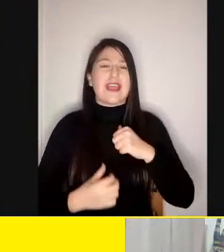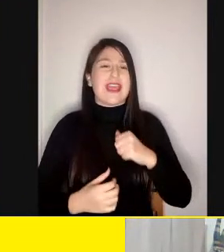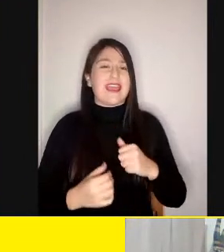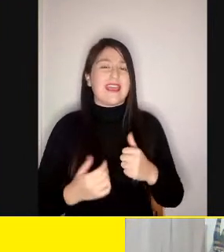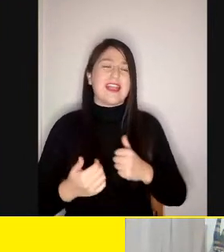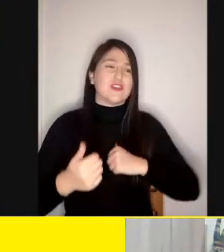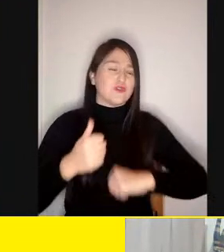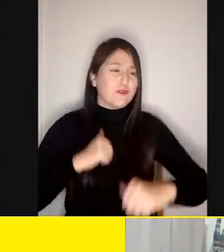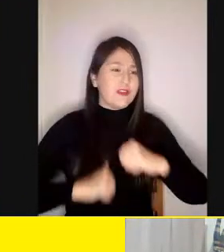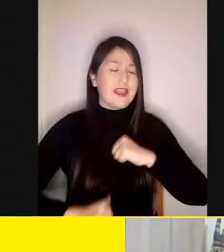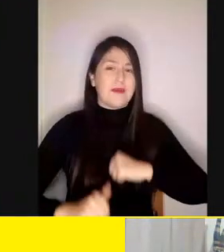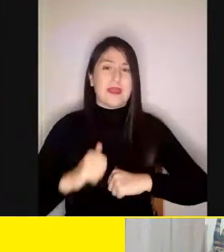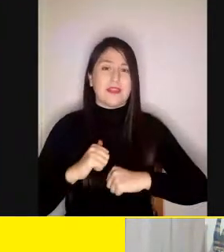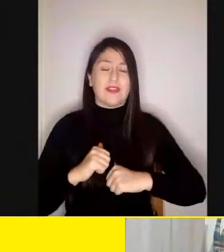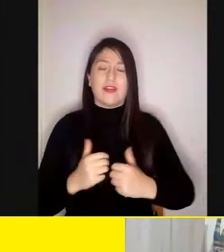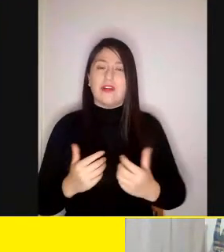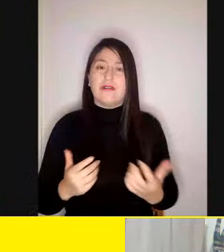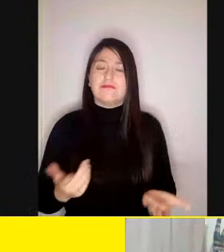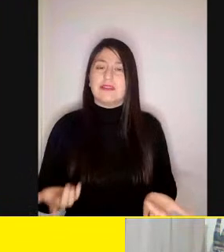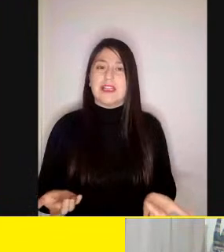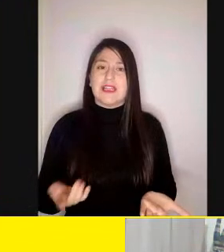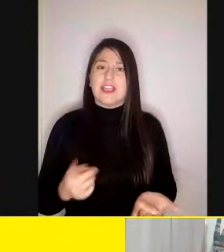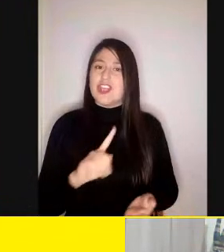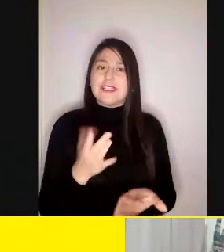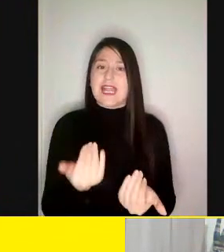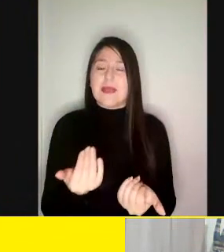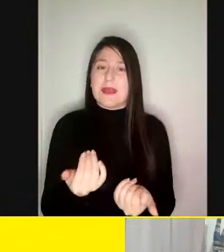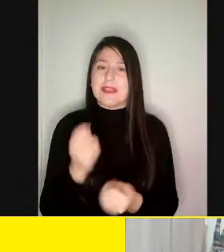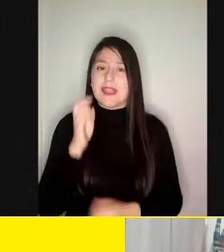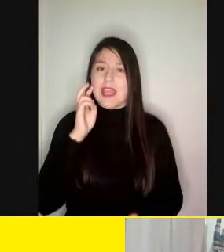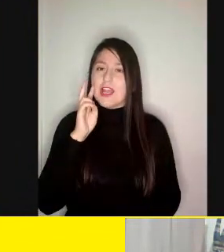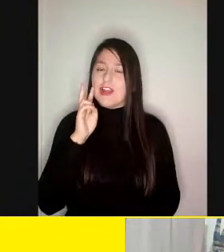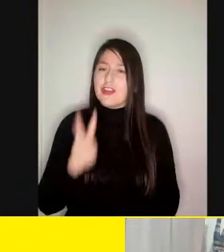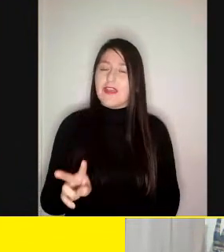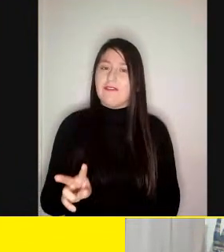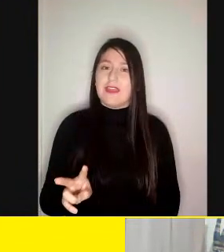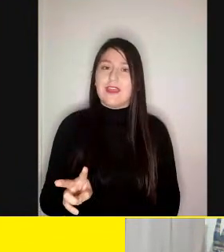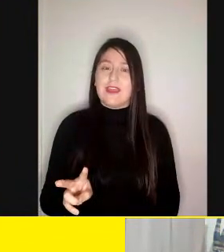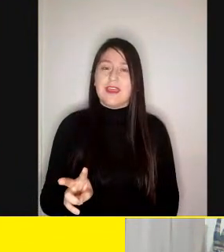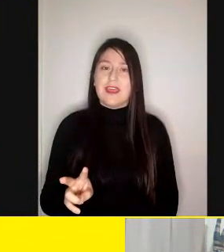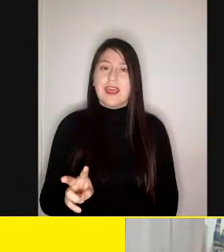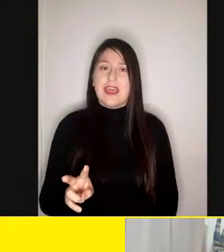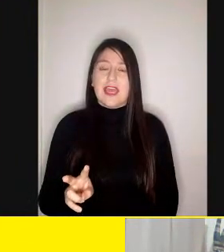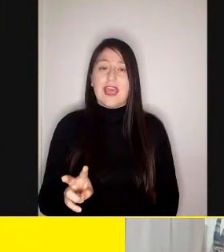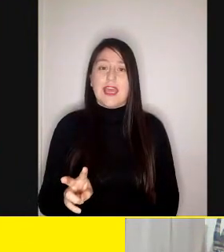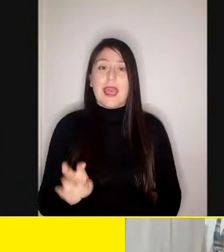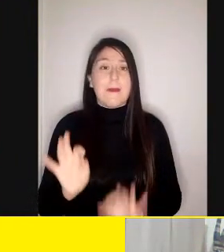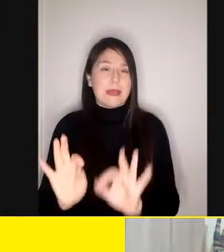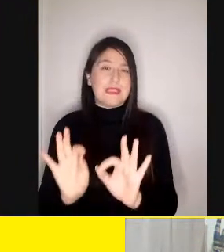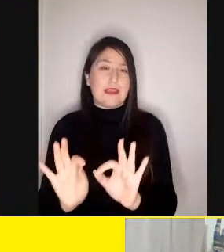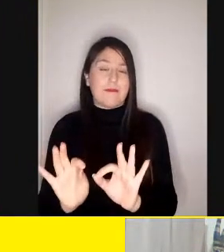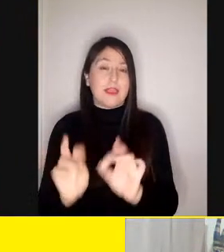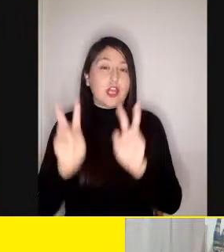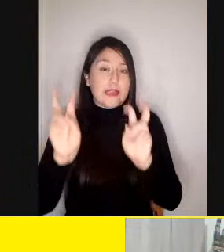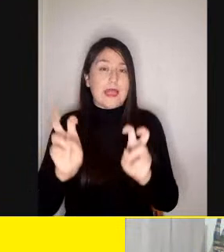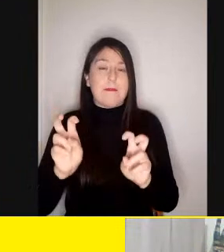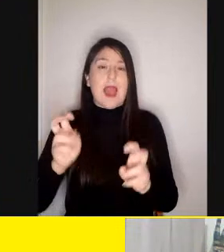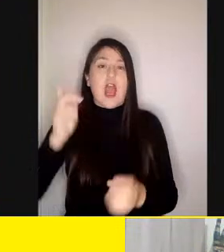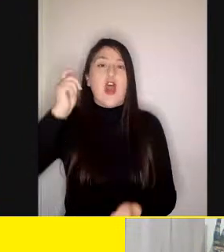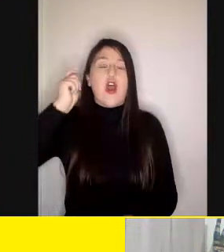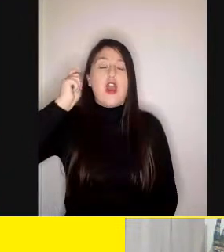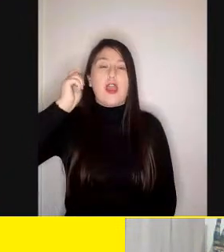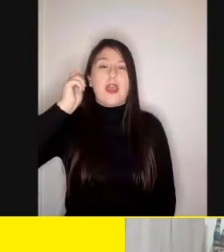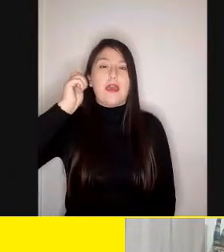que tuviese que ver con lo que había ocurrido con el golpe de Estado específicamente, sino las cárceles, por